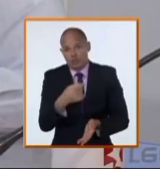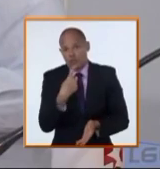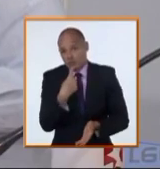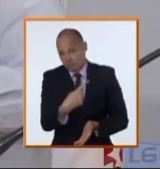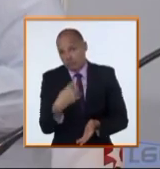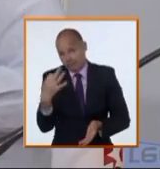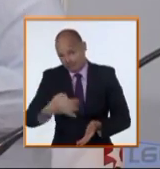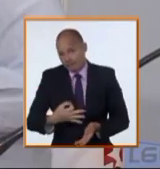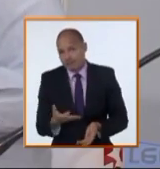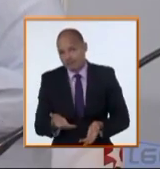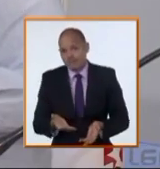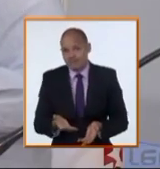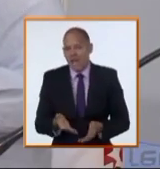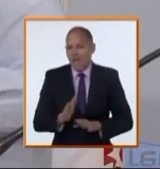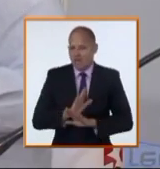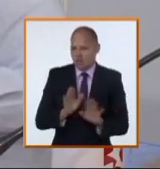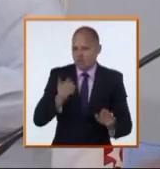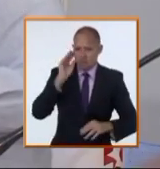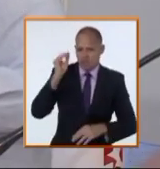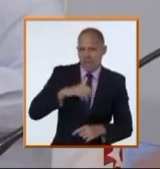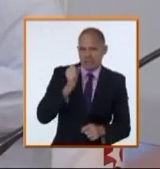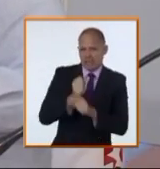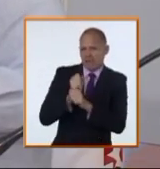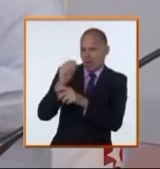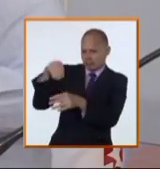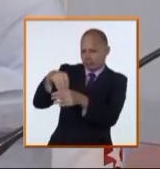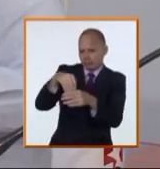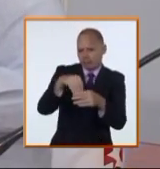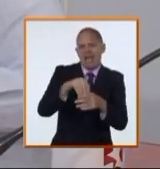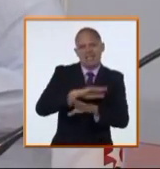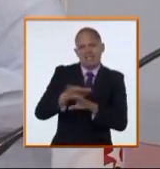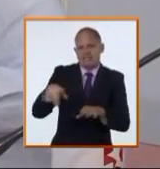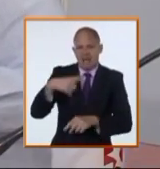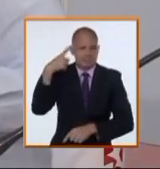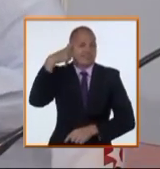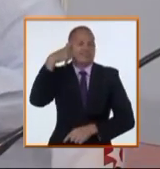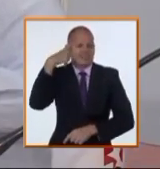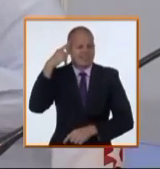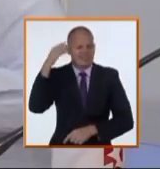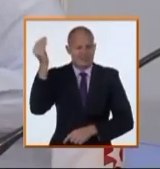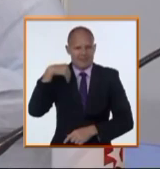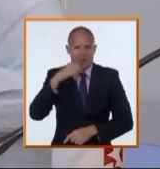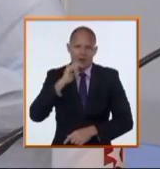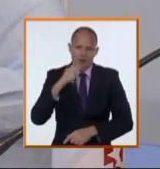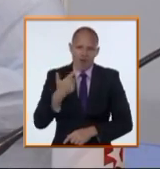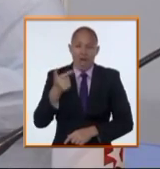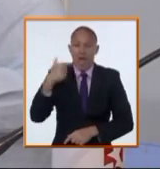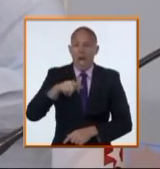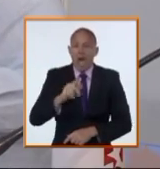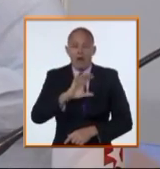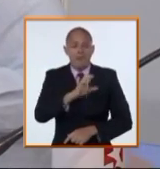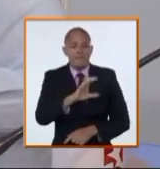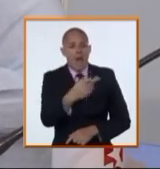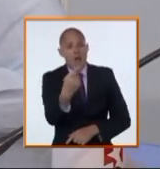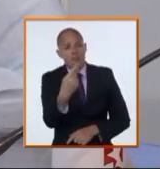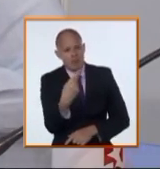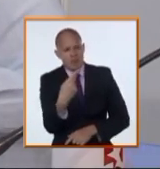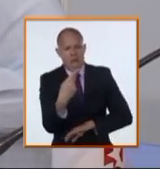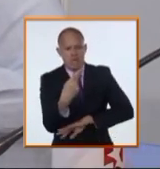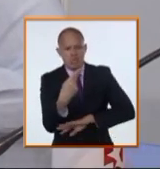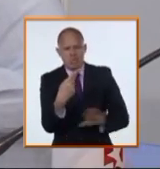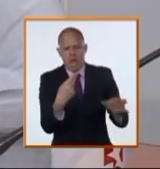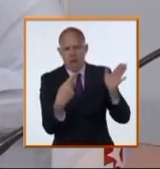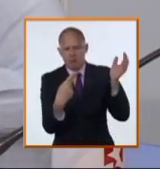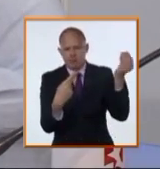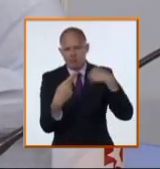de pagos electrónicos fundamentalmente internacionales ha servido de inicio a este proceso de bancarización desde que se comenzaron